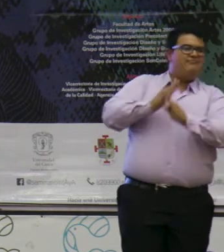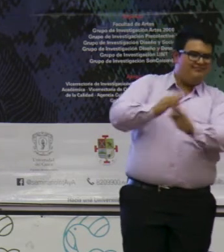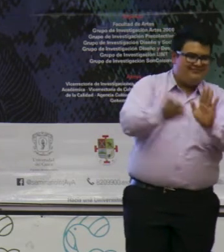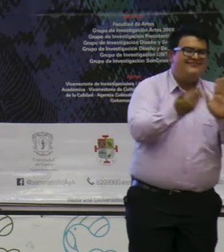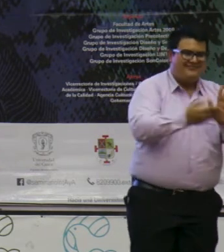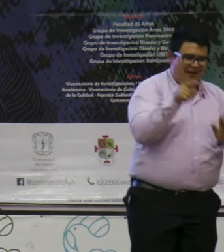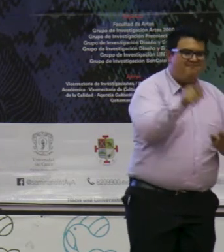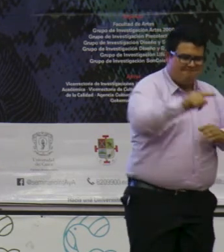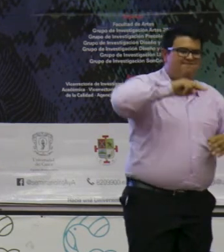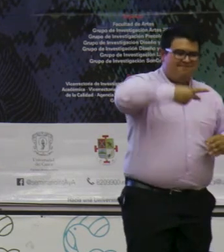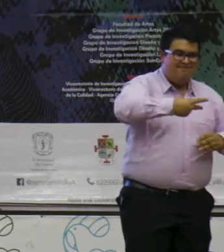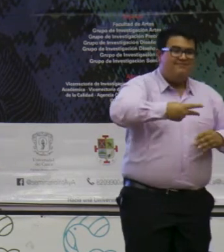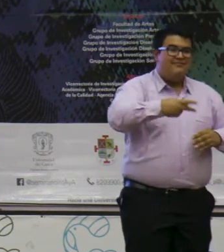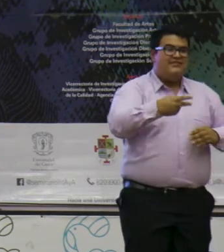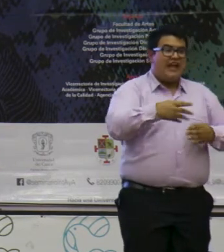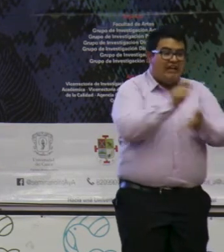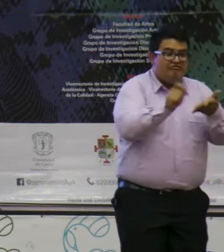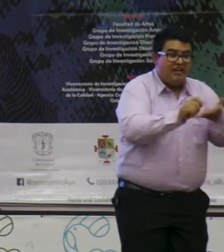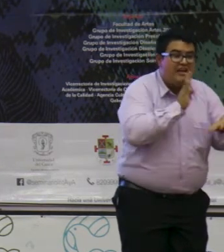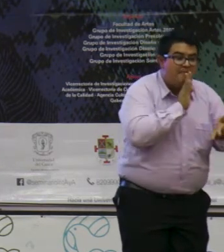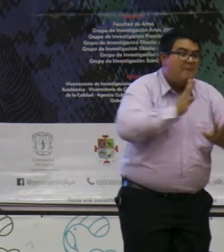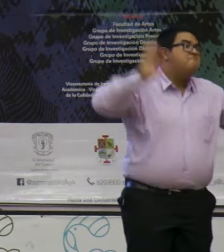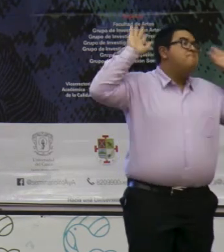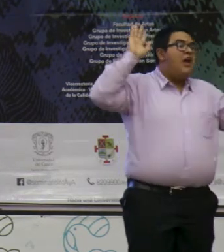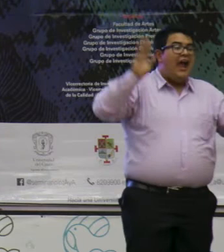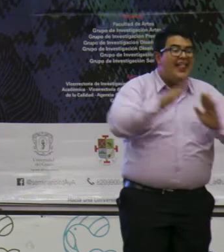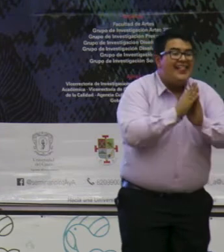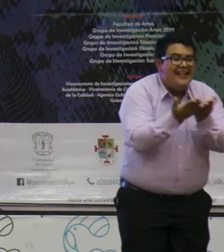interesantísimo. Es anónimo y se llama El libro sin nombre.